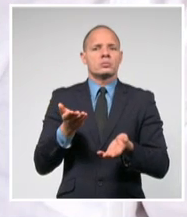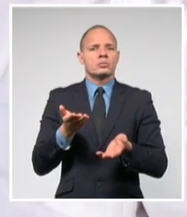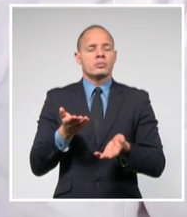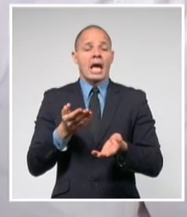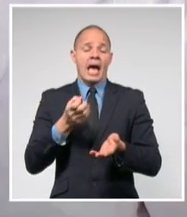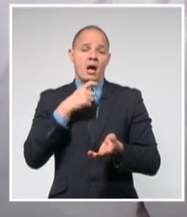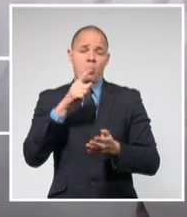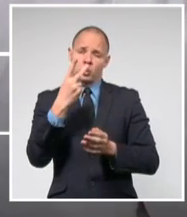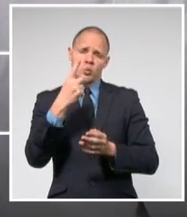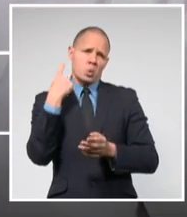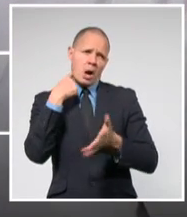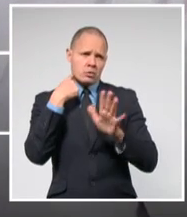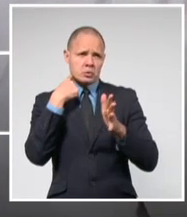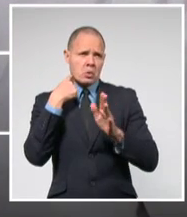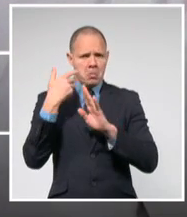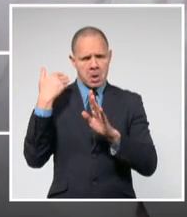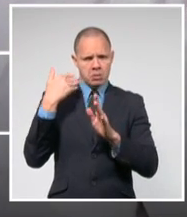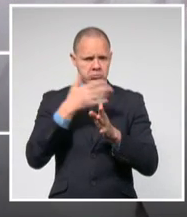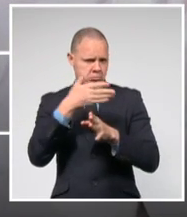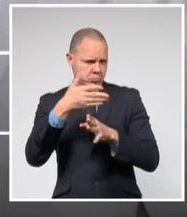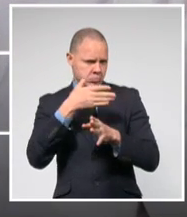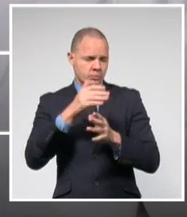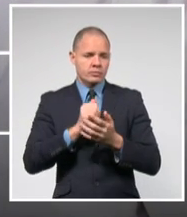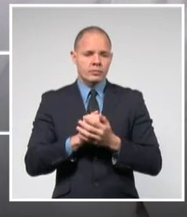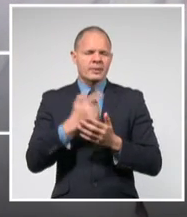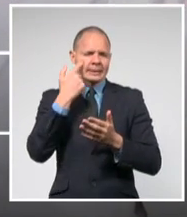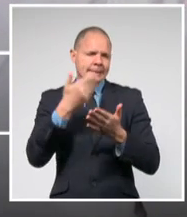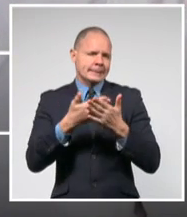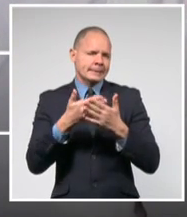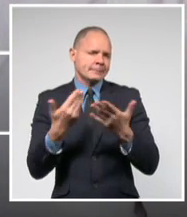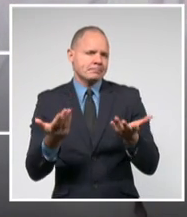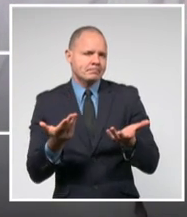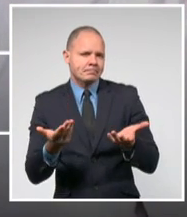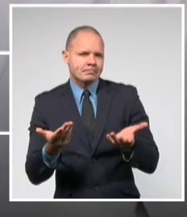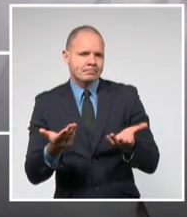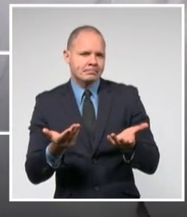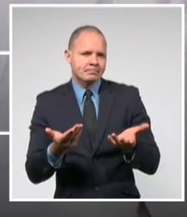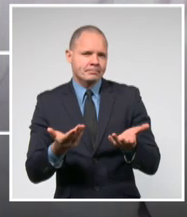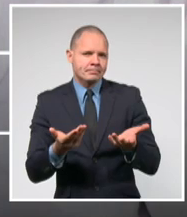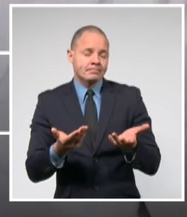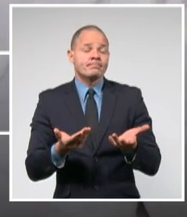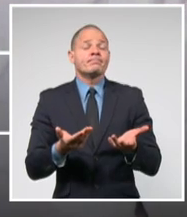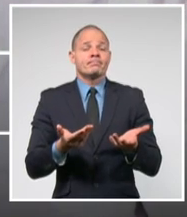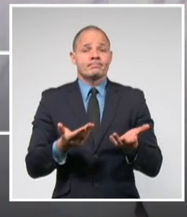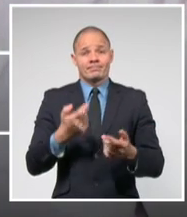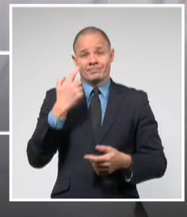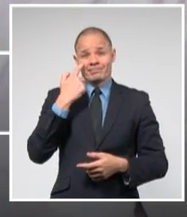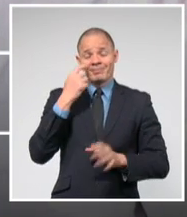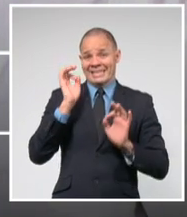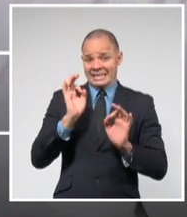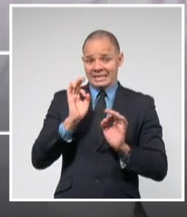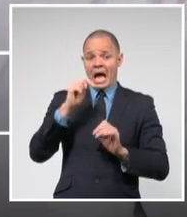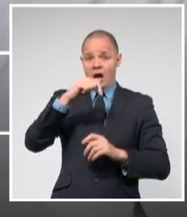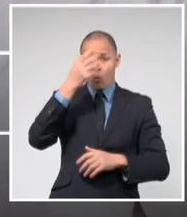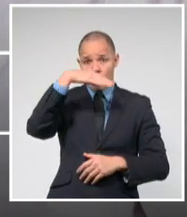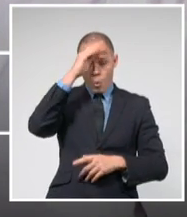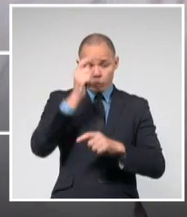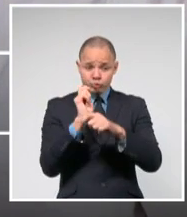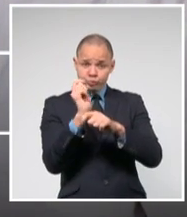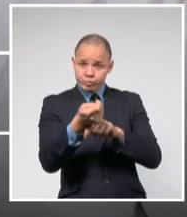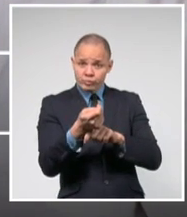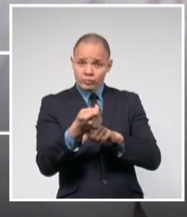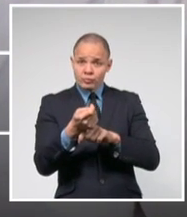años y medio se hizo muy evidente el tráfico de peloteros cubanos que